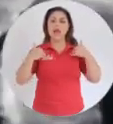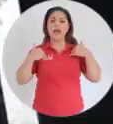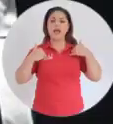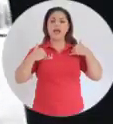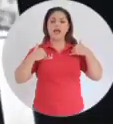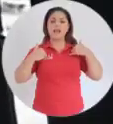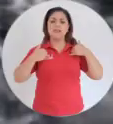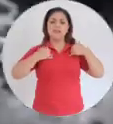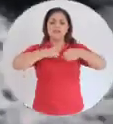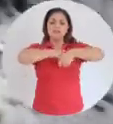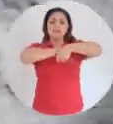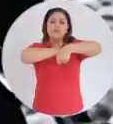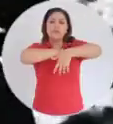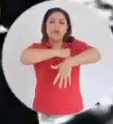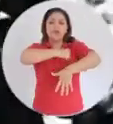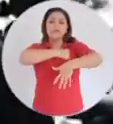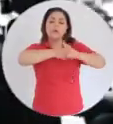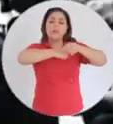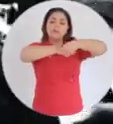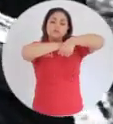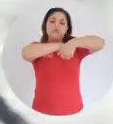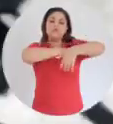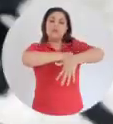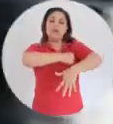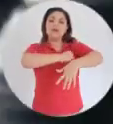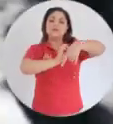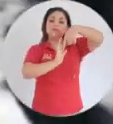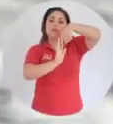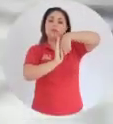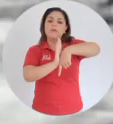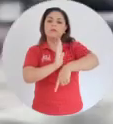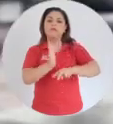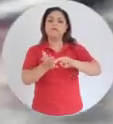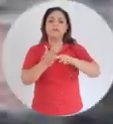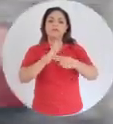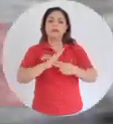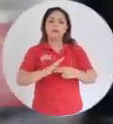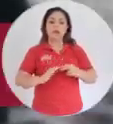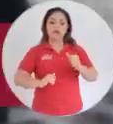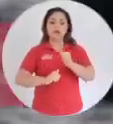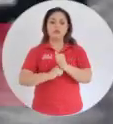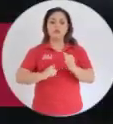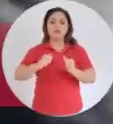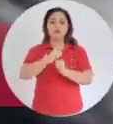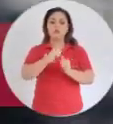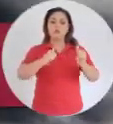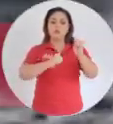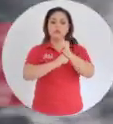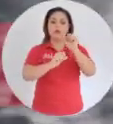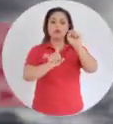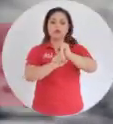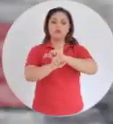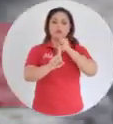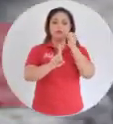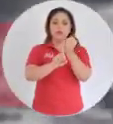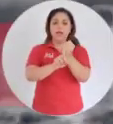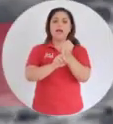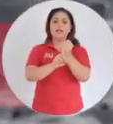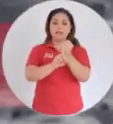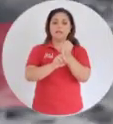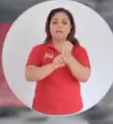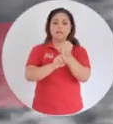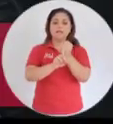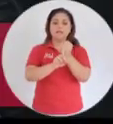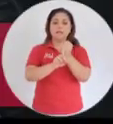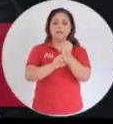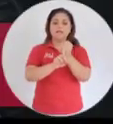muy profundas desde el punto de vista de las sociedades, de la estructura de las sociedades, que lo hemos